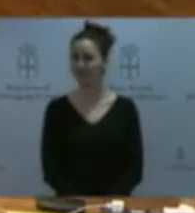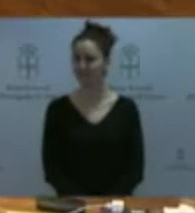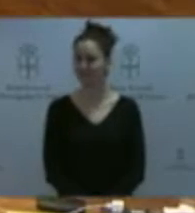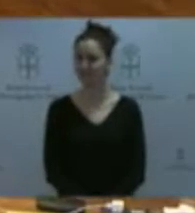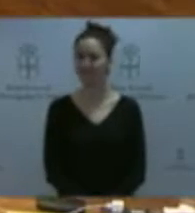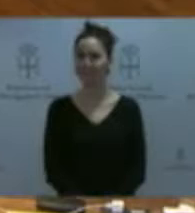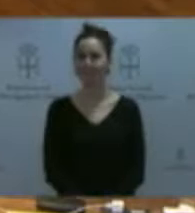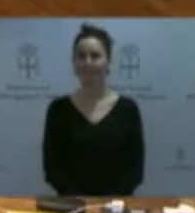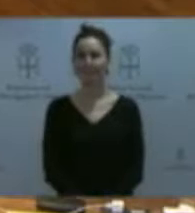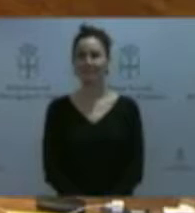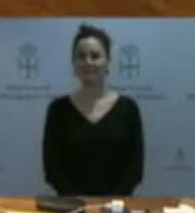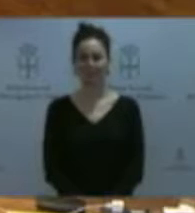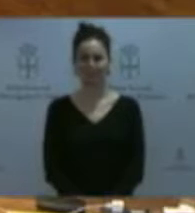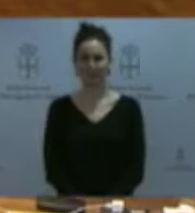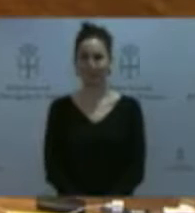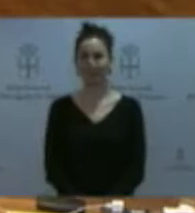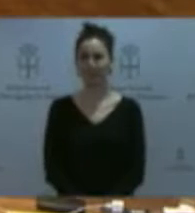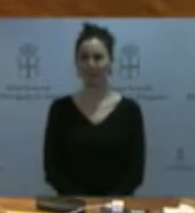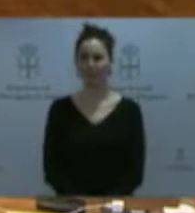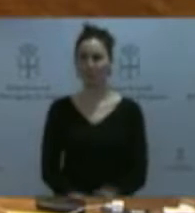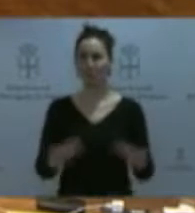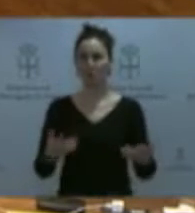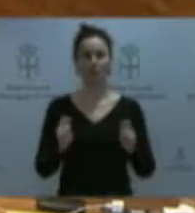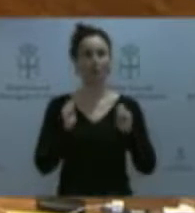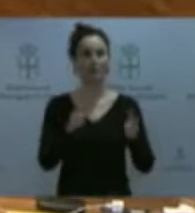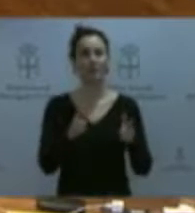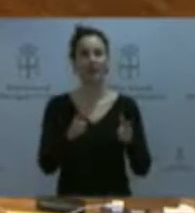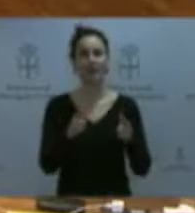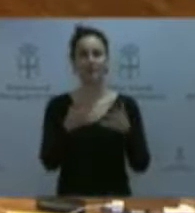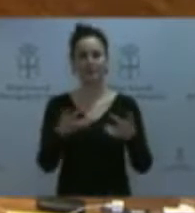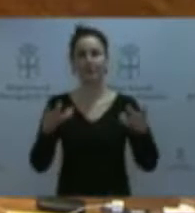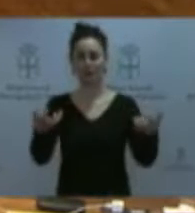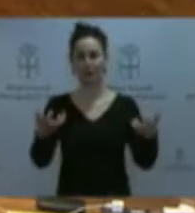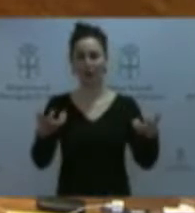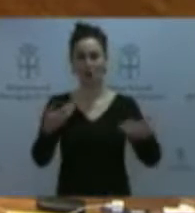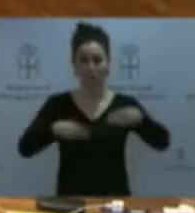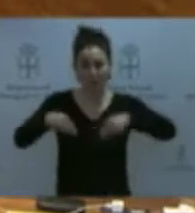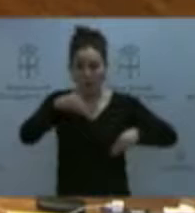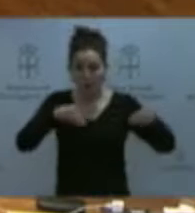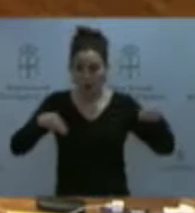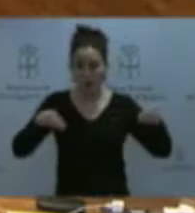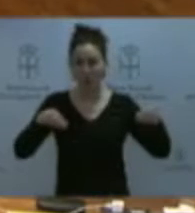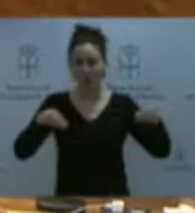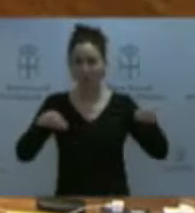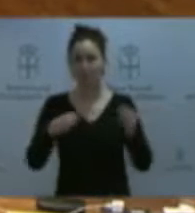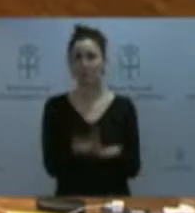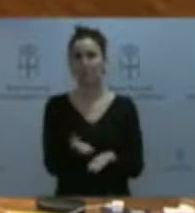a descomponer cada enunciado que contiene la proposición non de lei, anunciamos el nuestro voto